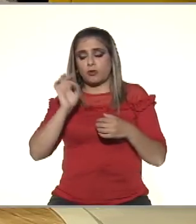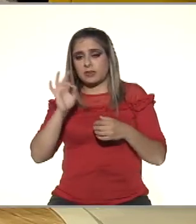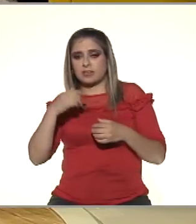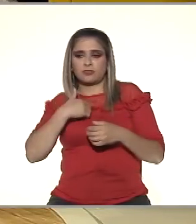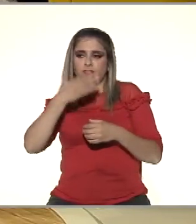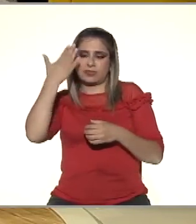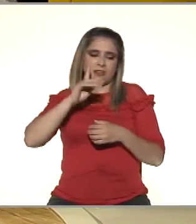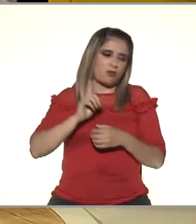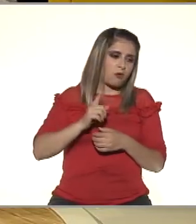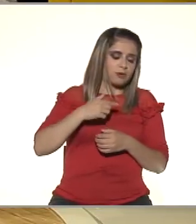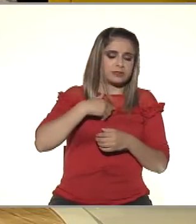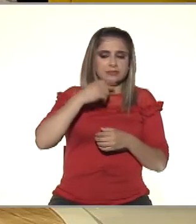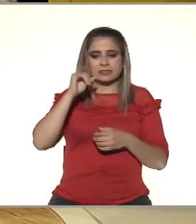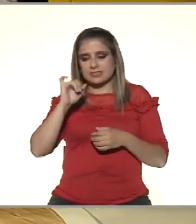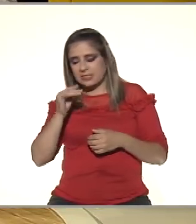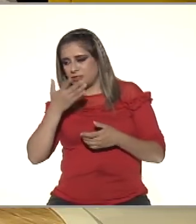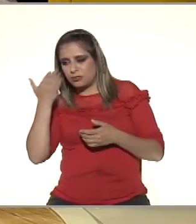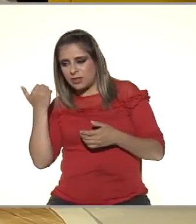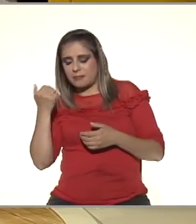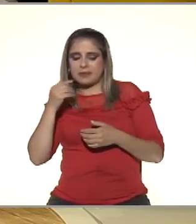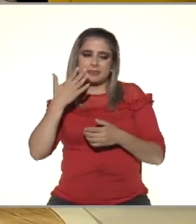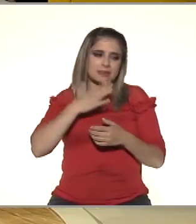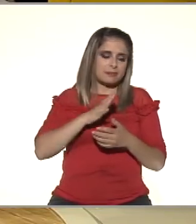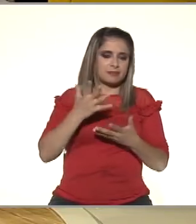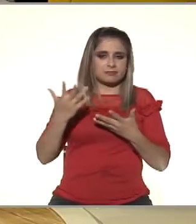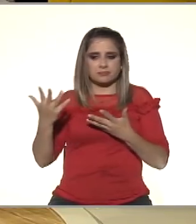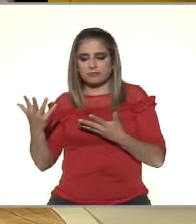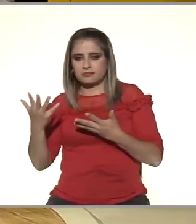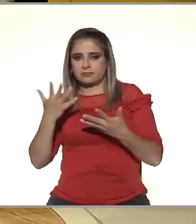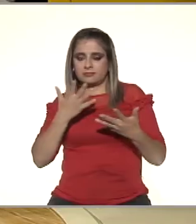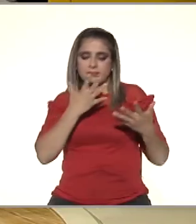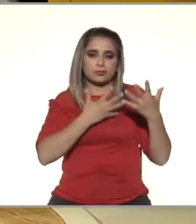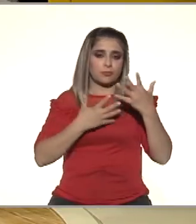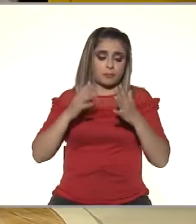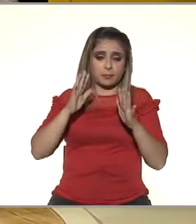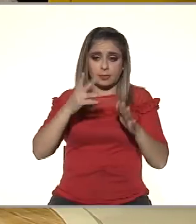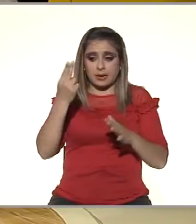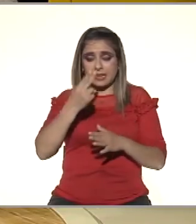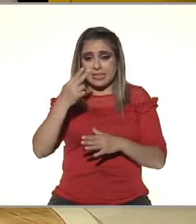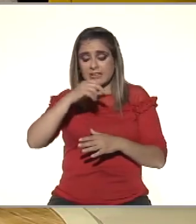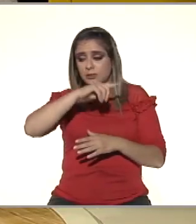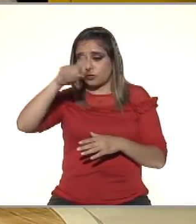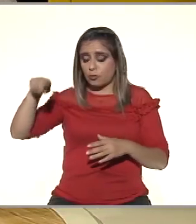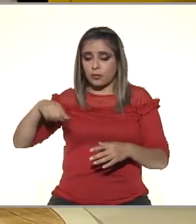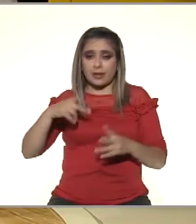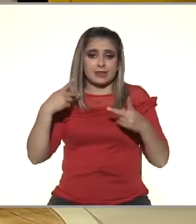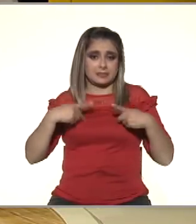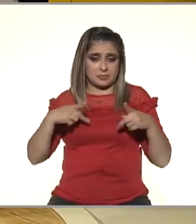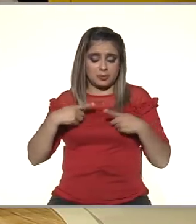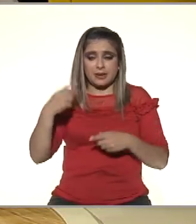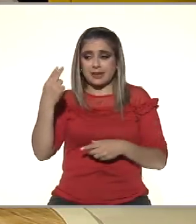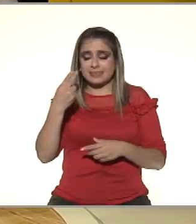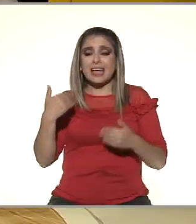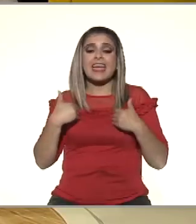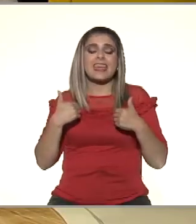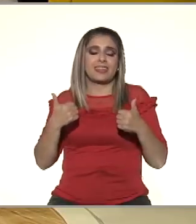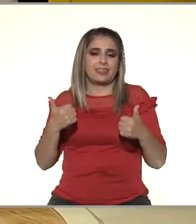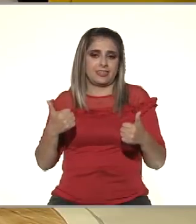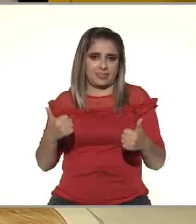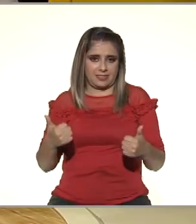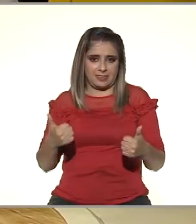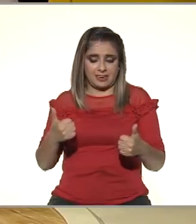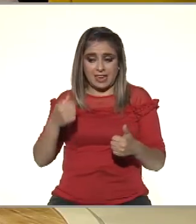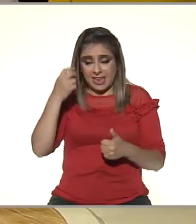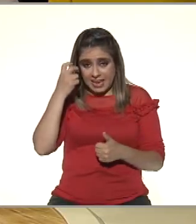si quiero saber. Es en ese primer momento. Creo que tenemos que saber, la gente, tenemos que entender todos, que en ese